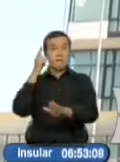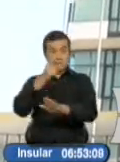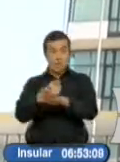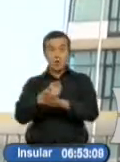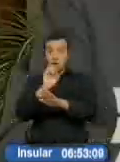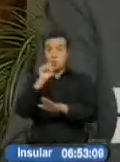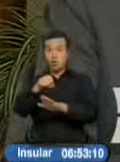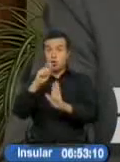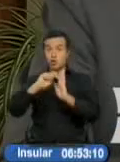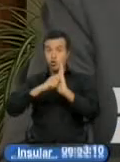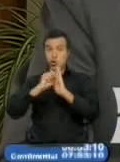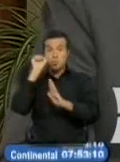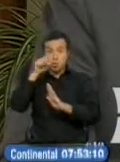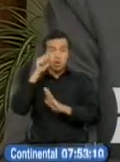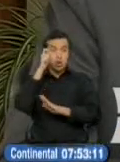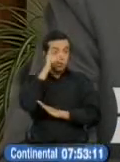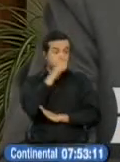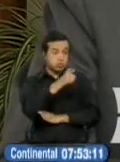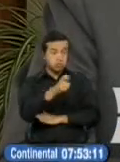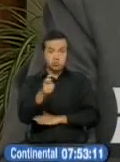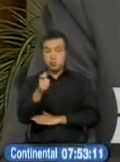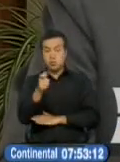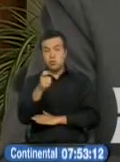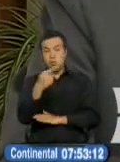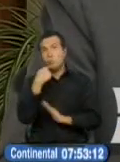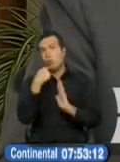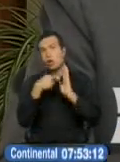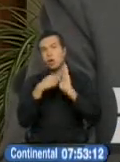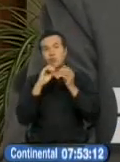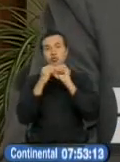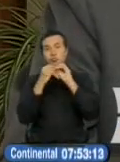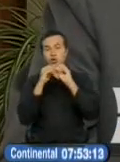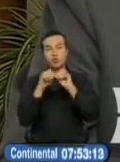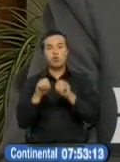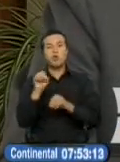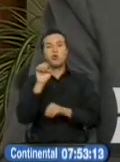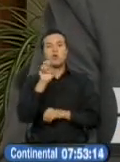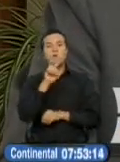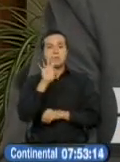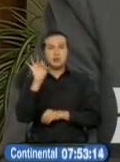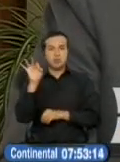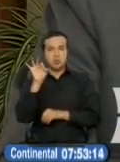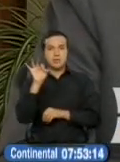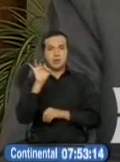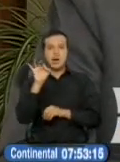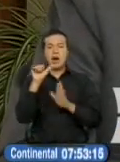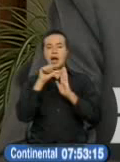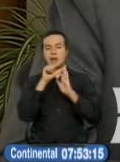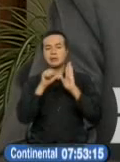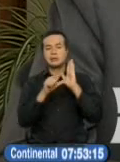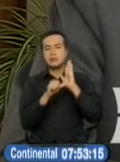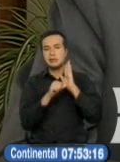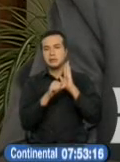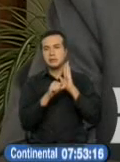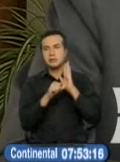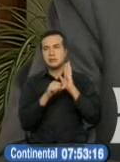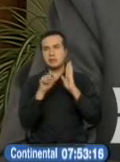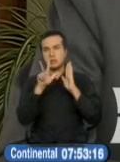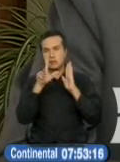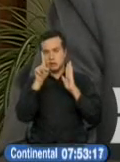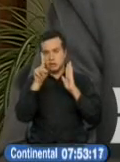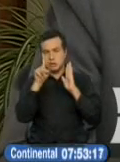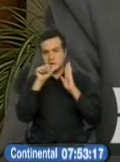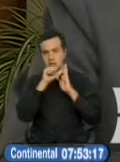tipo de controles. En el numeral 29 del artículo